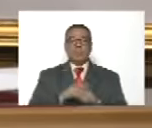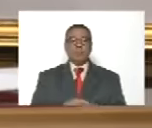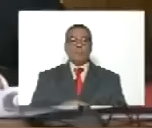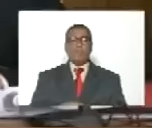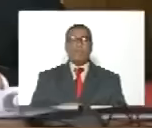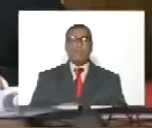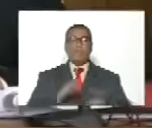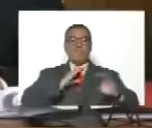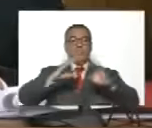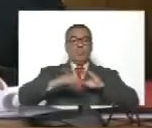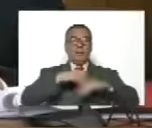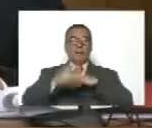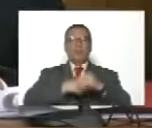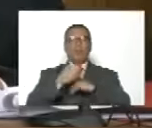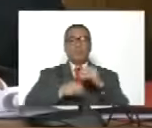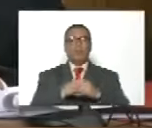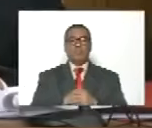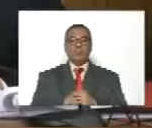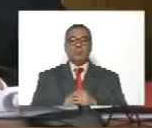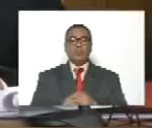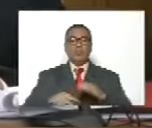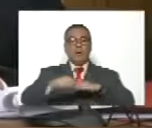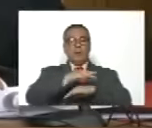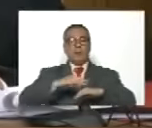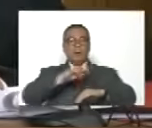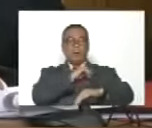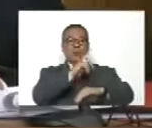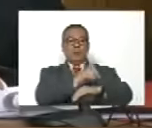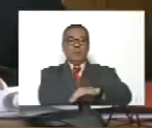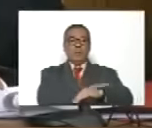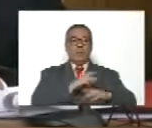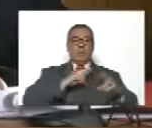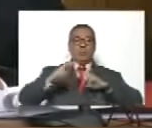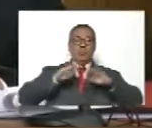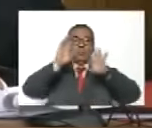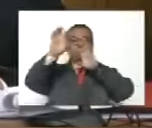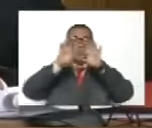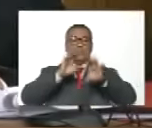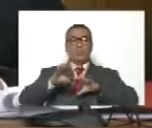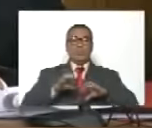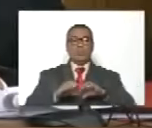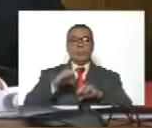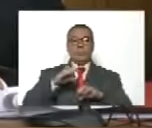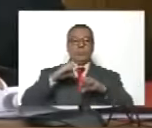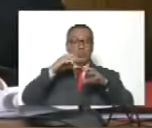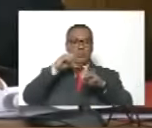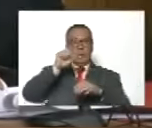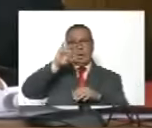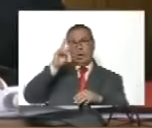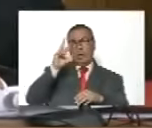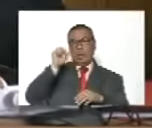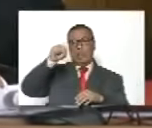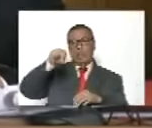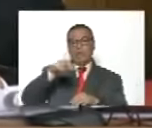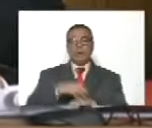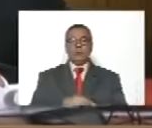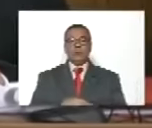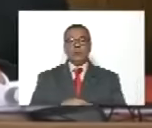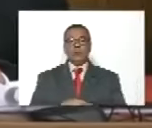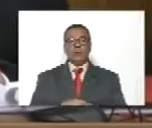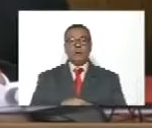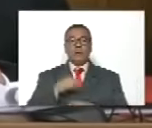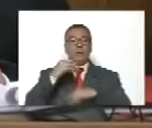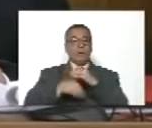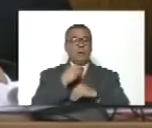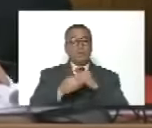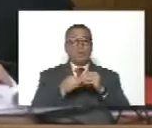cuenta. Comunicación suscrita por el ministro del Poder Popular para Relaciones Exteriores, canciller Iván Eduardo Gil Pinto,